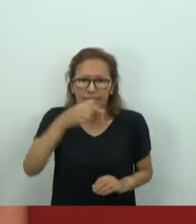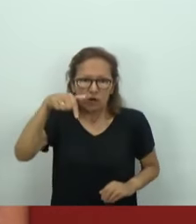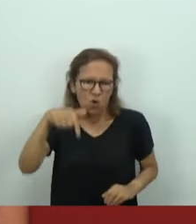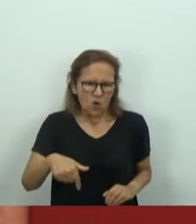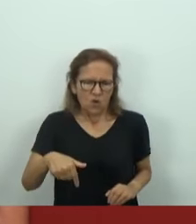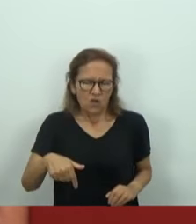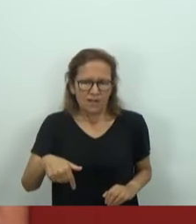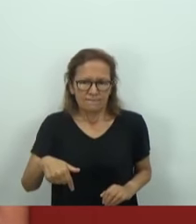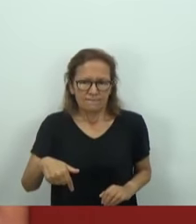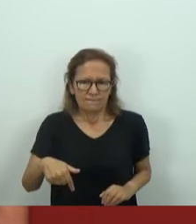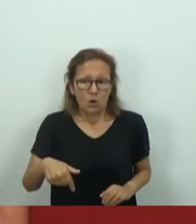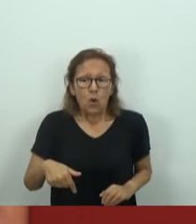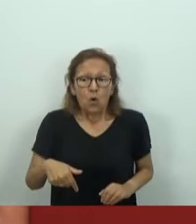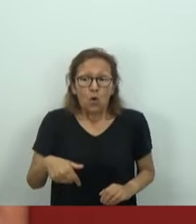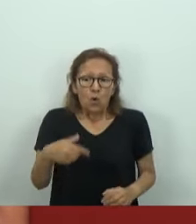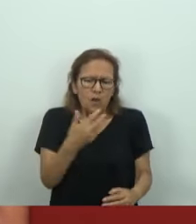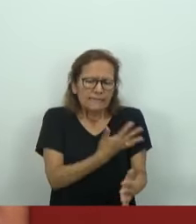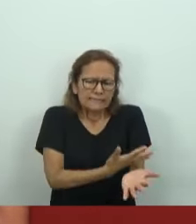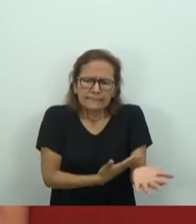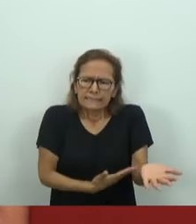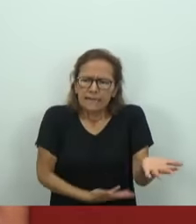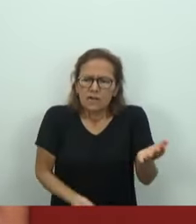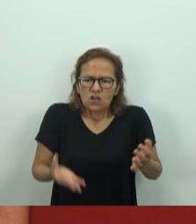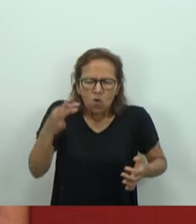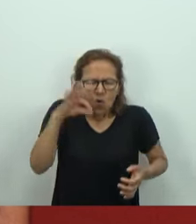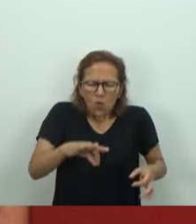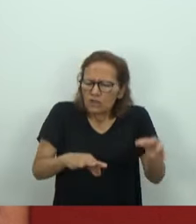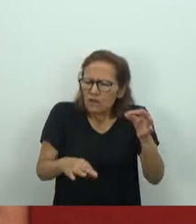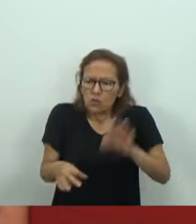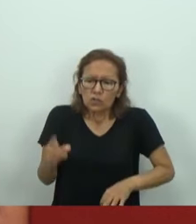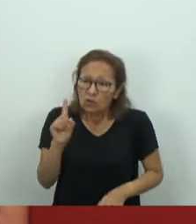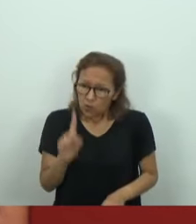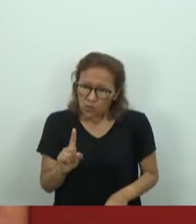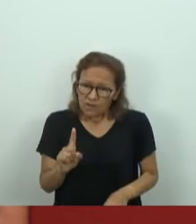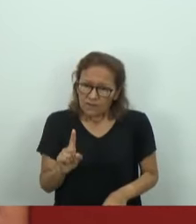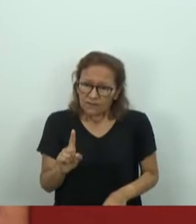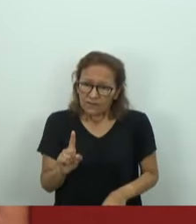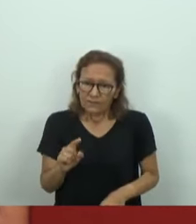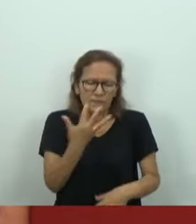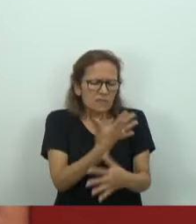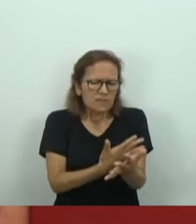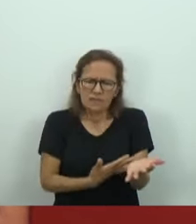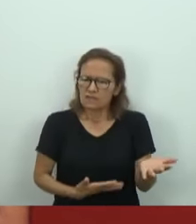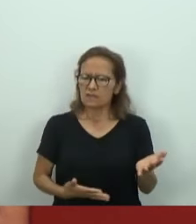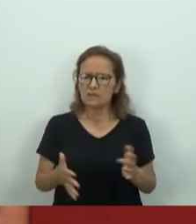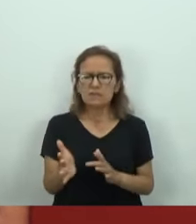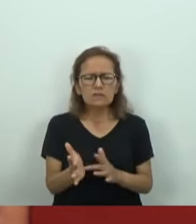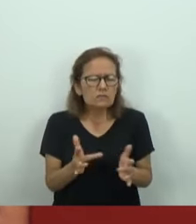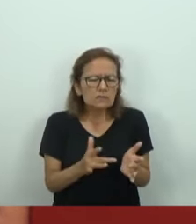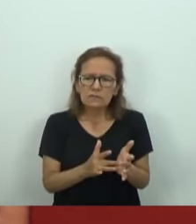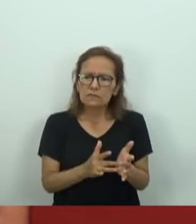encontraría una sola gota de la sangre de Jesucristo,